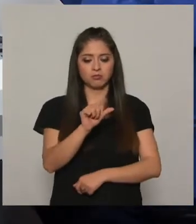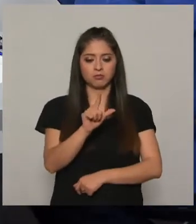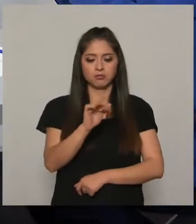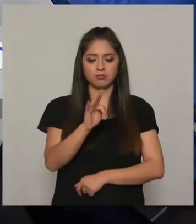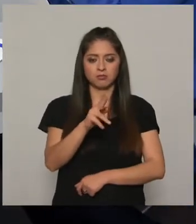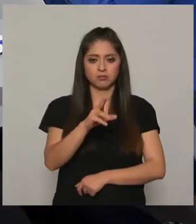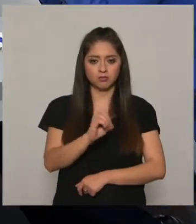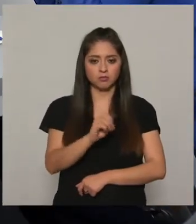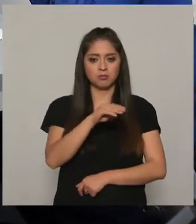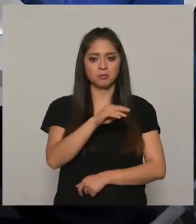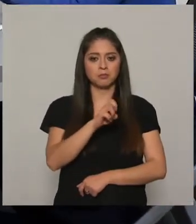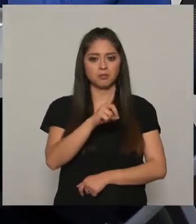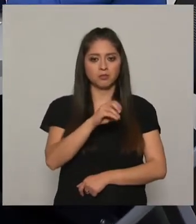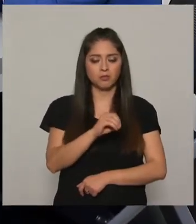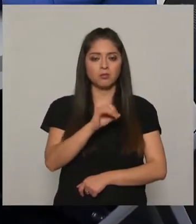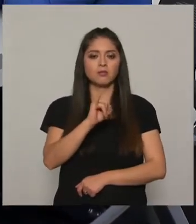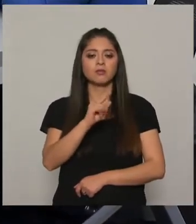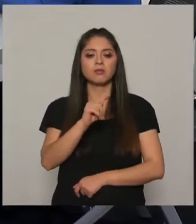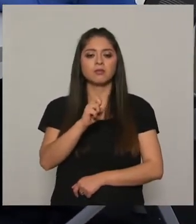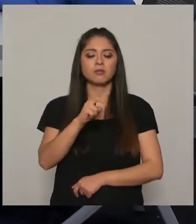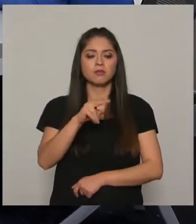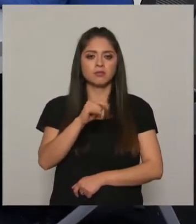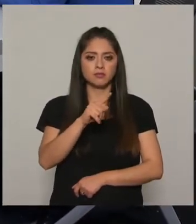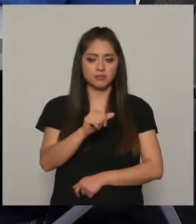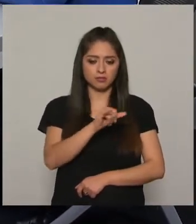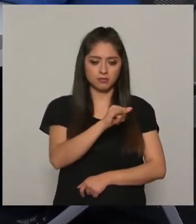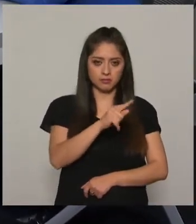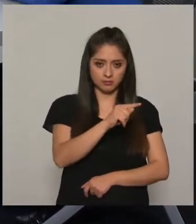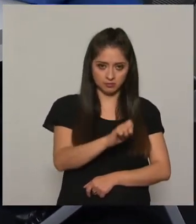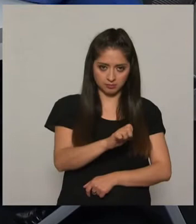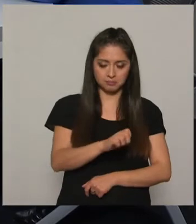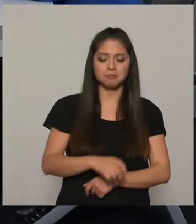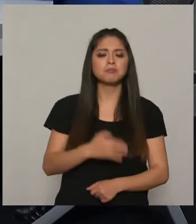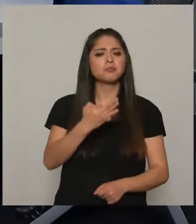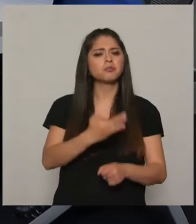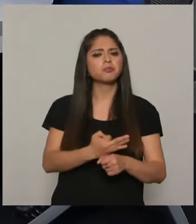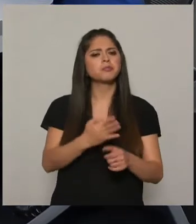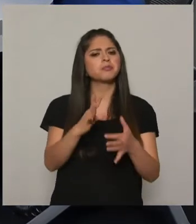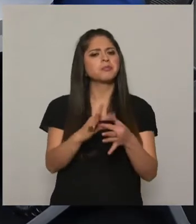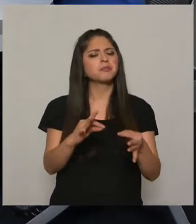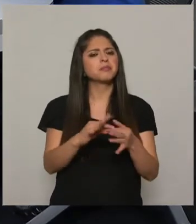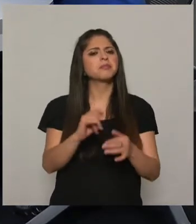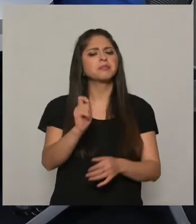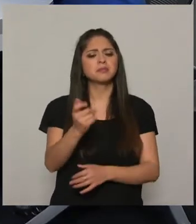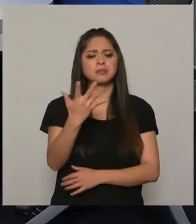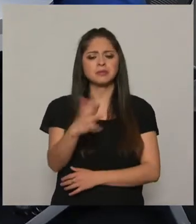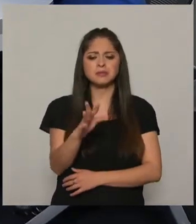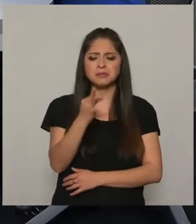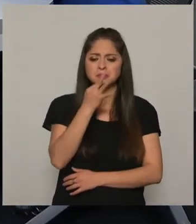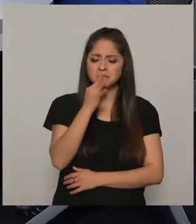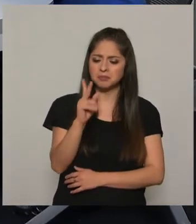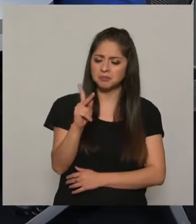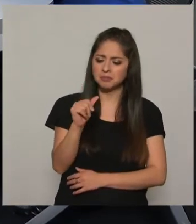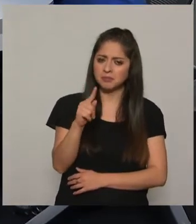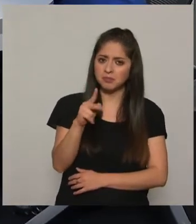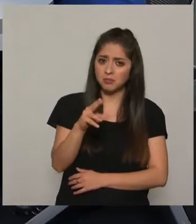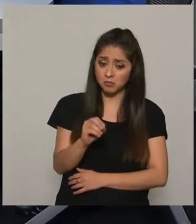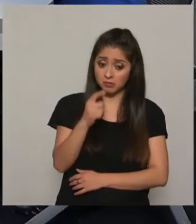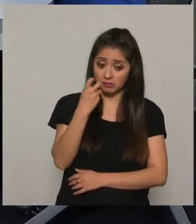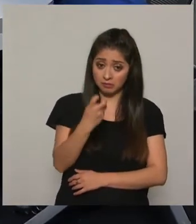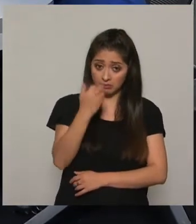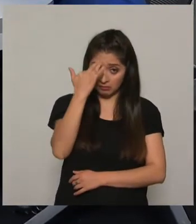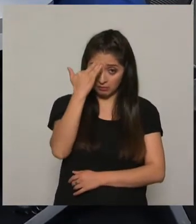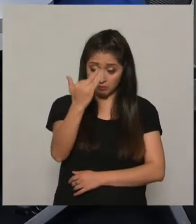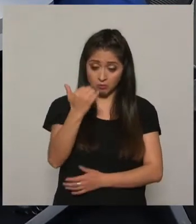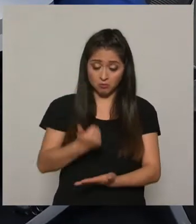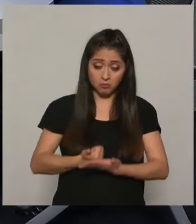médico internista del ISSSTE. Nos hablaba, doctor, de los 10 minutos platino, que es este tiempo, este lapso en el que se puede salvar una